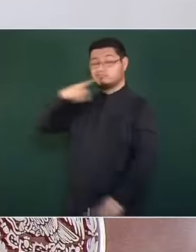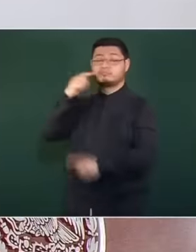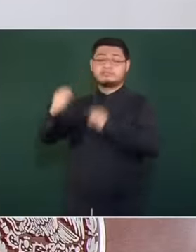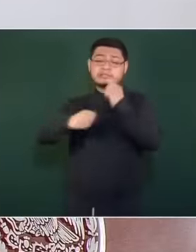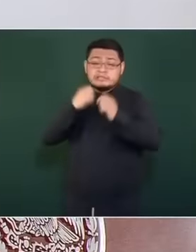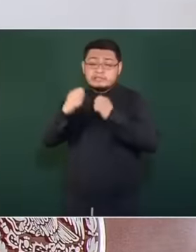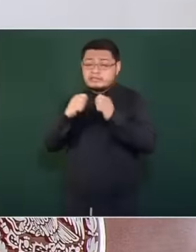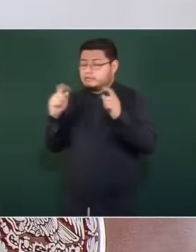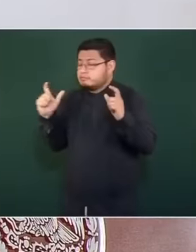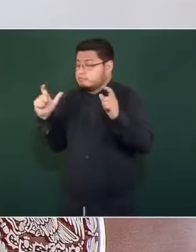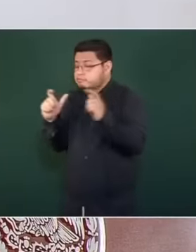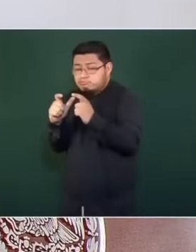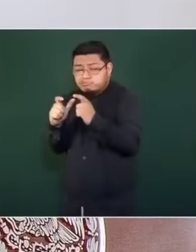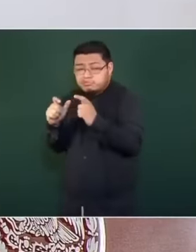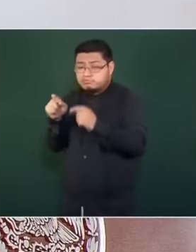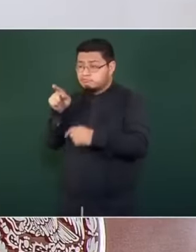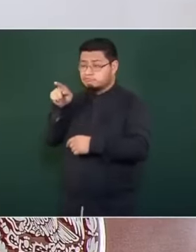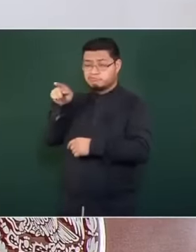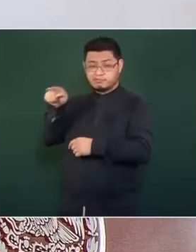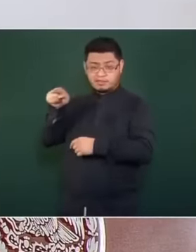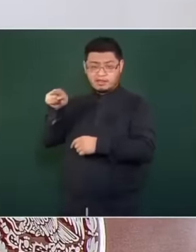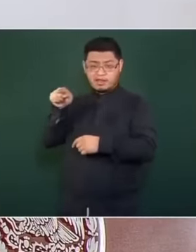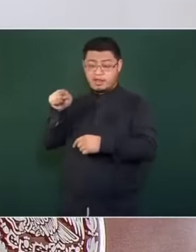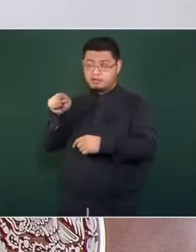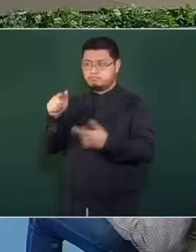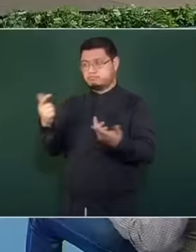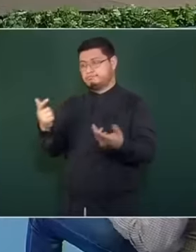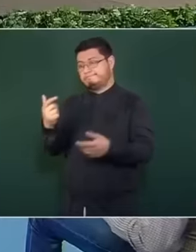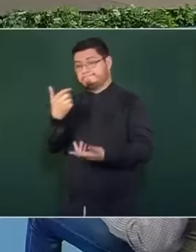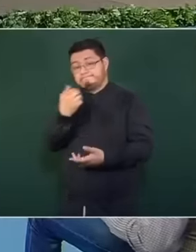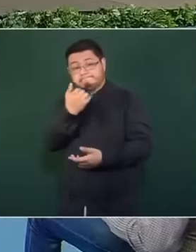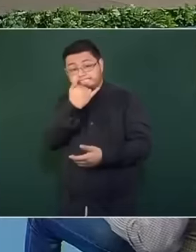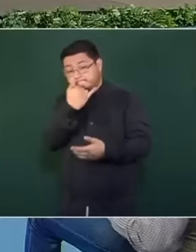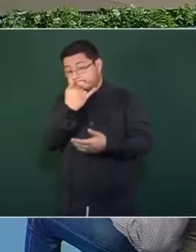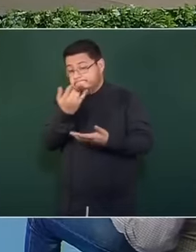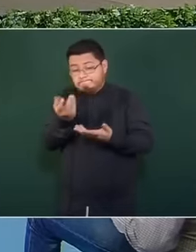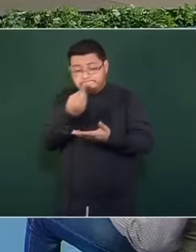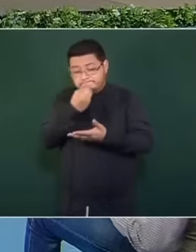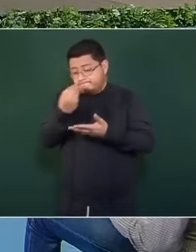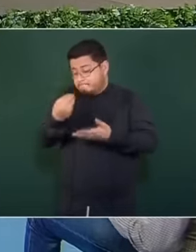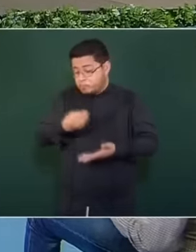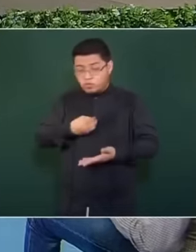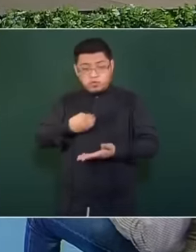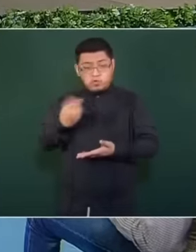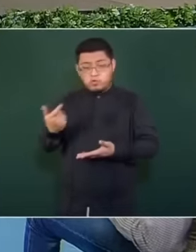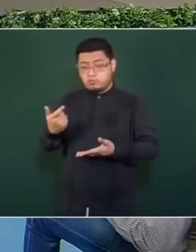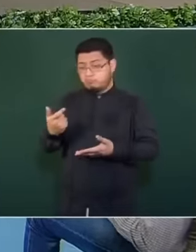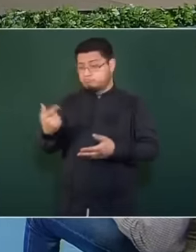sus refrigeradores porque tienen que pagar mucha luz.